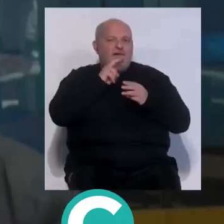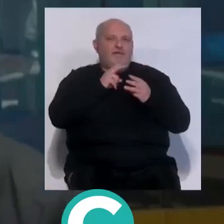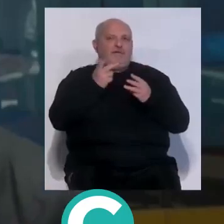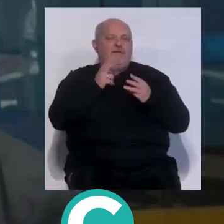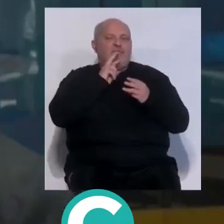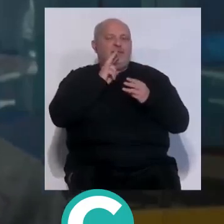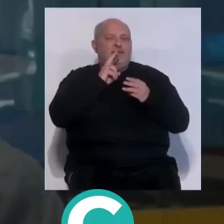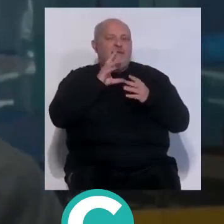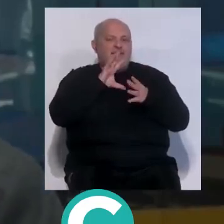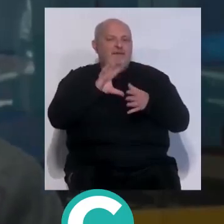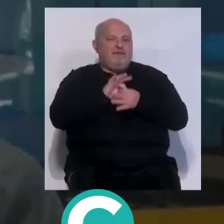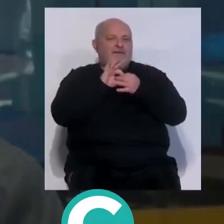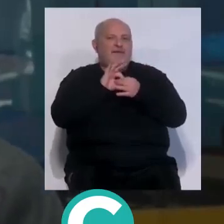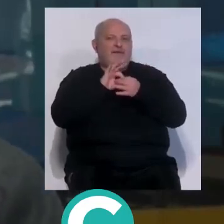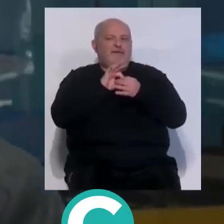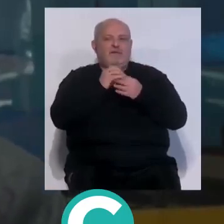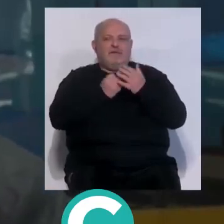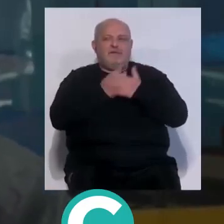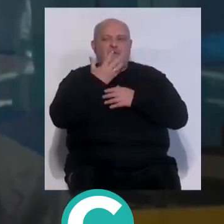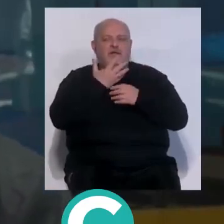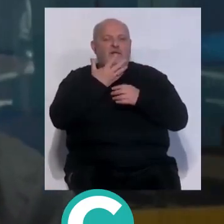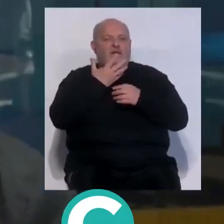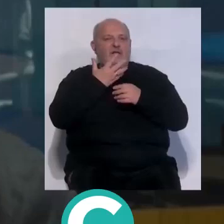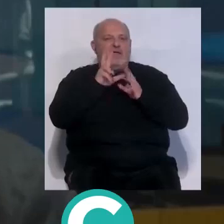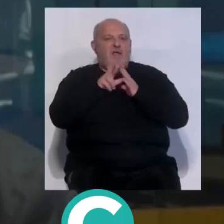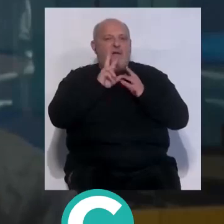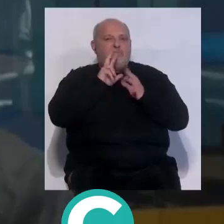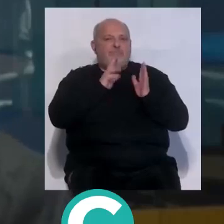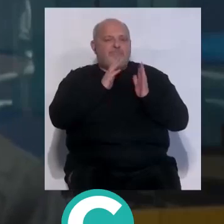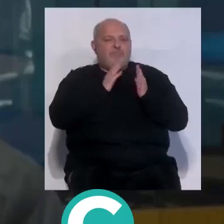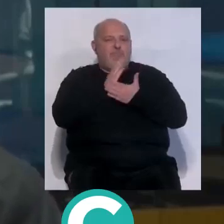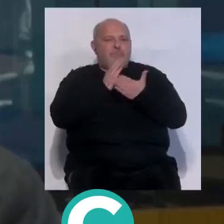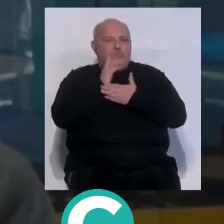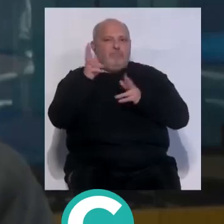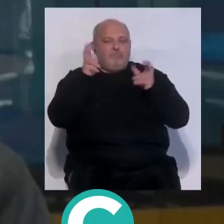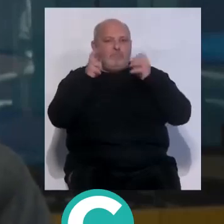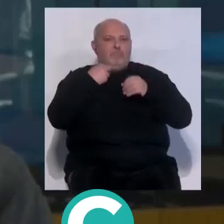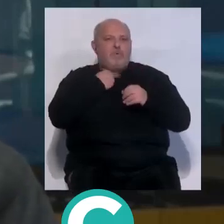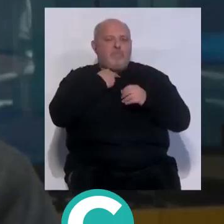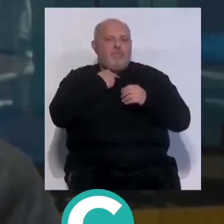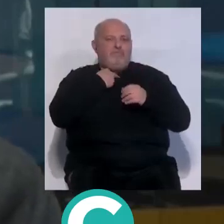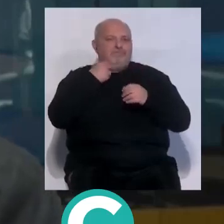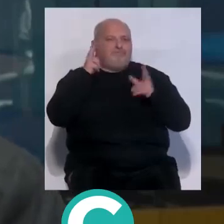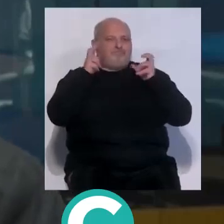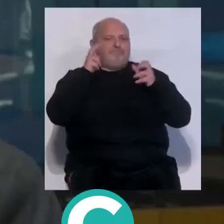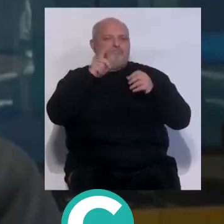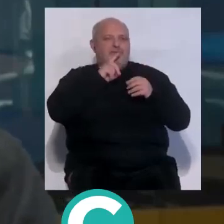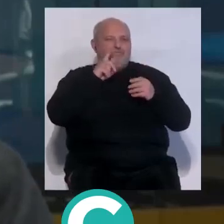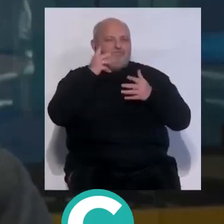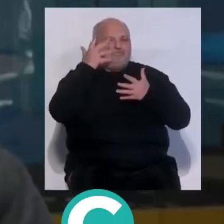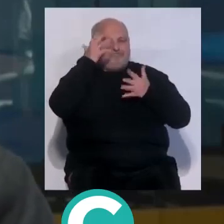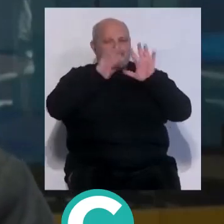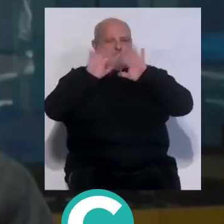no en el habla en sí, sino que se produce un efecto de retardo al escuchar tu voz. Y entonces, bueno, pues parece